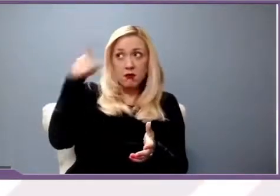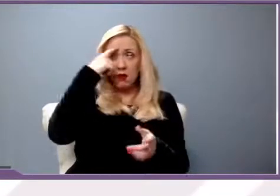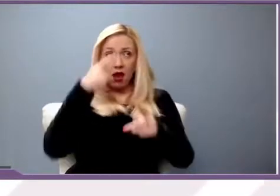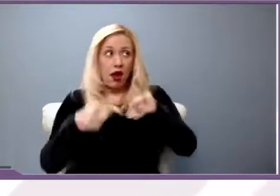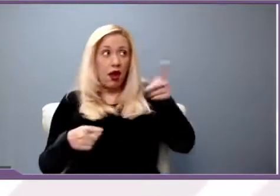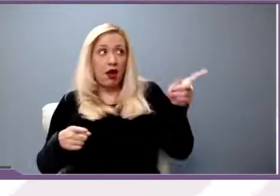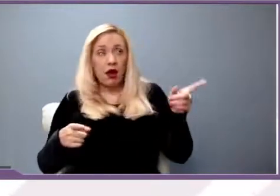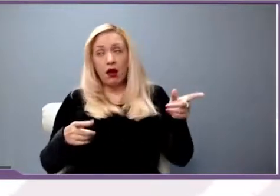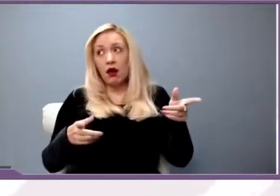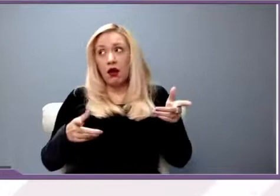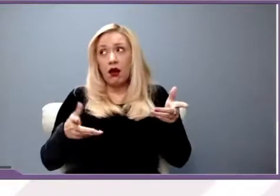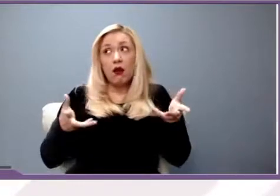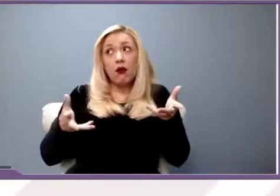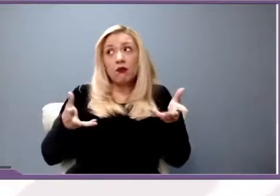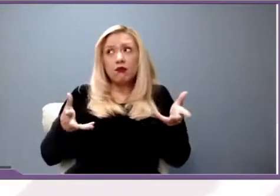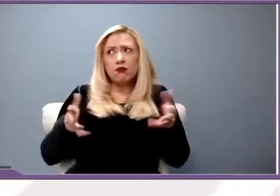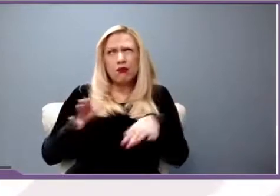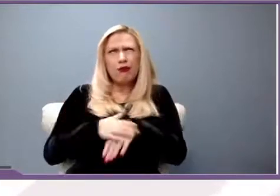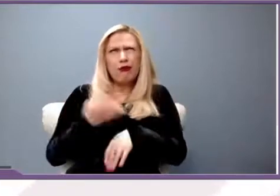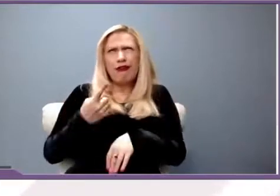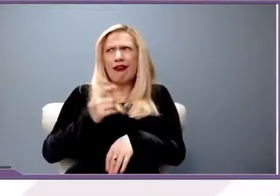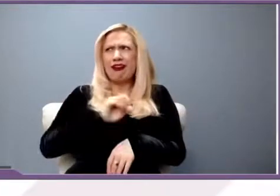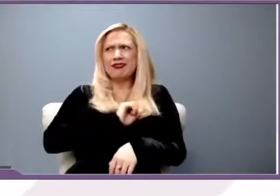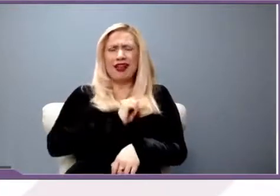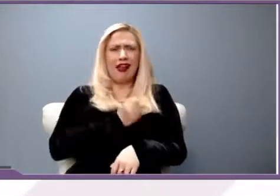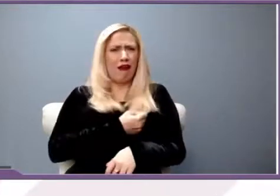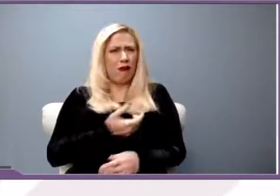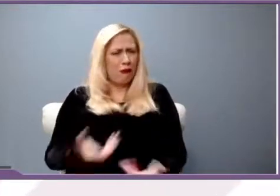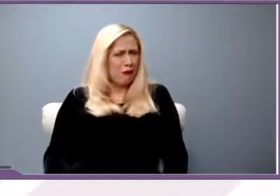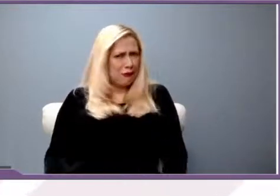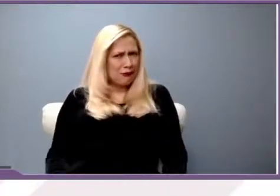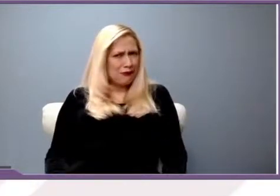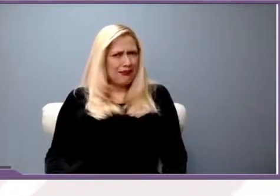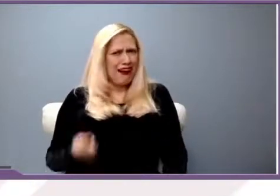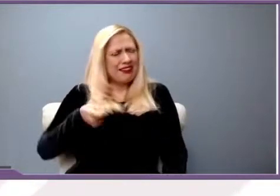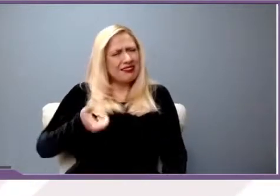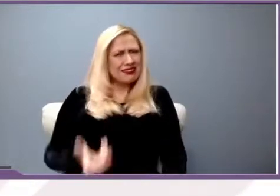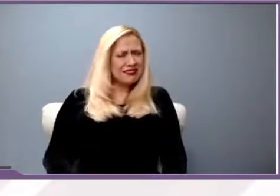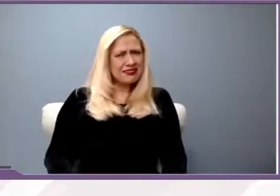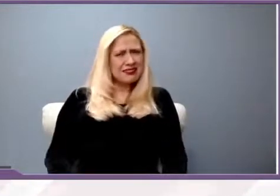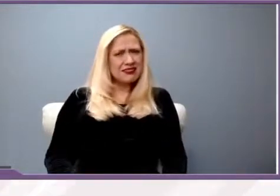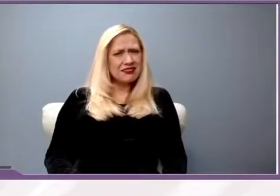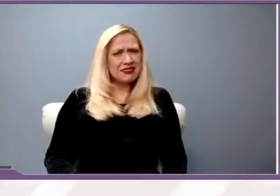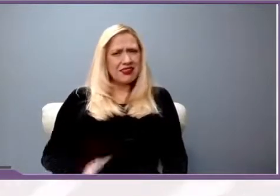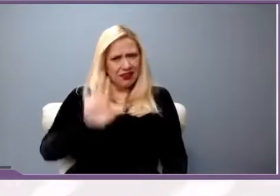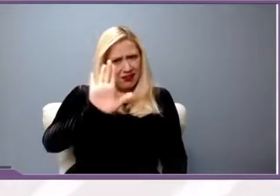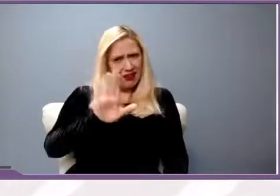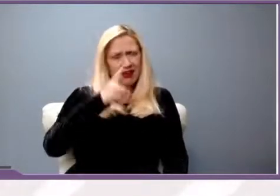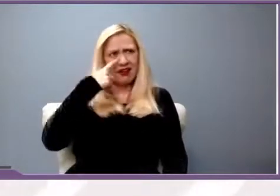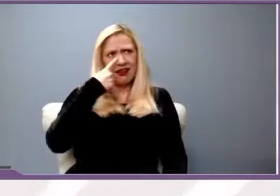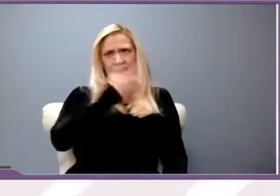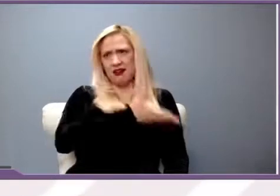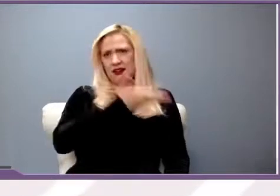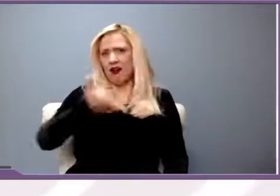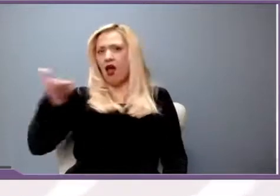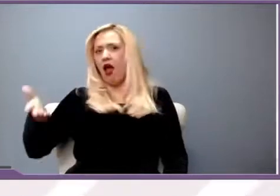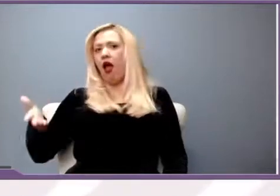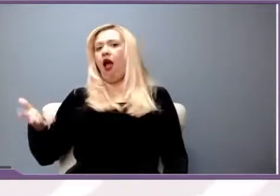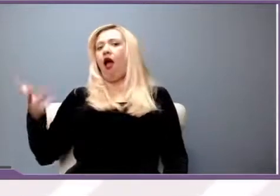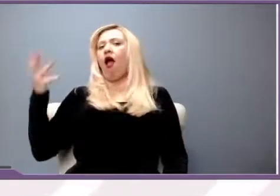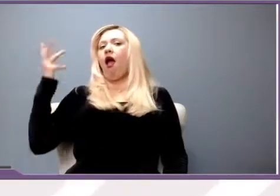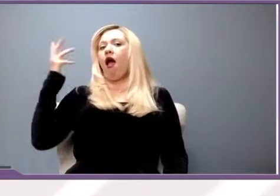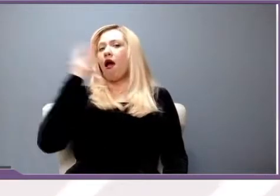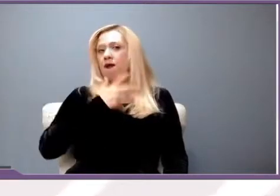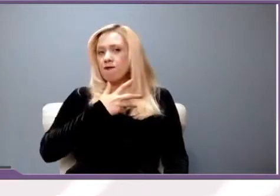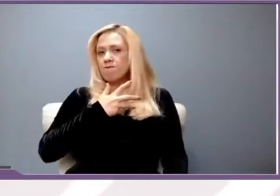ciertos grupos, ¿cuál es la ganancia de quienes me están diciendo esto, ¿no? Es decir, voltear para distintos lados y saber que no va a ser quizá